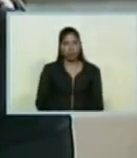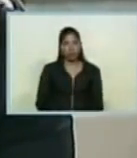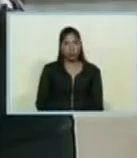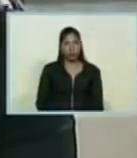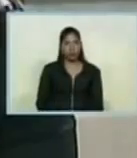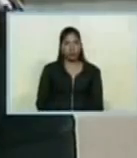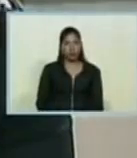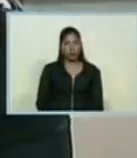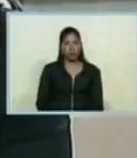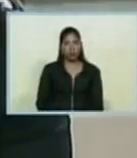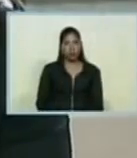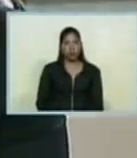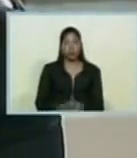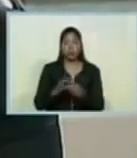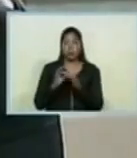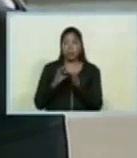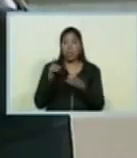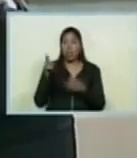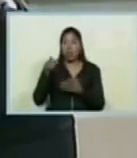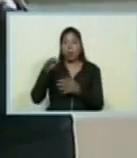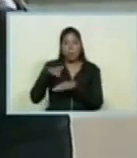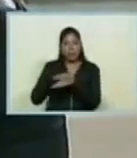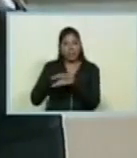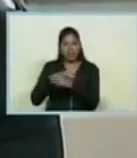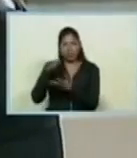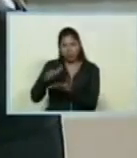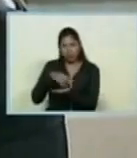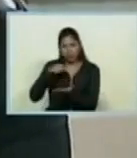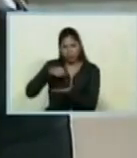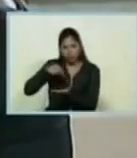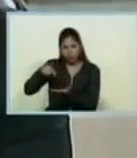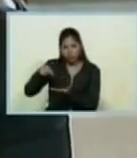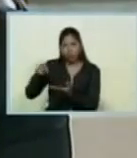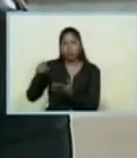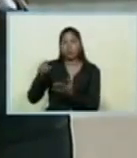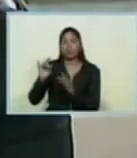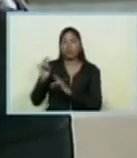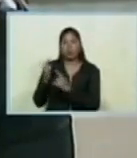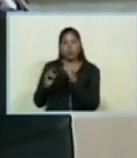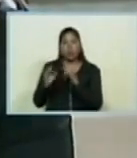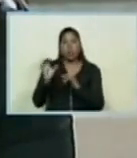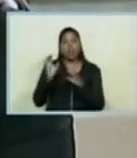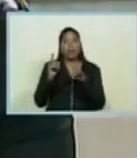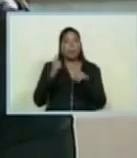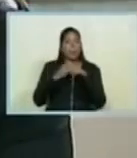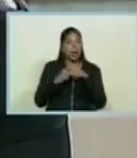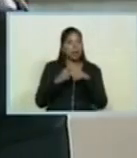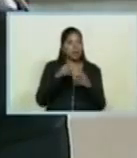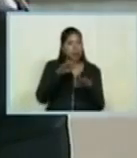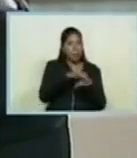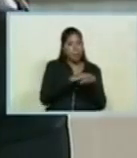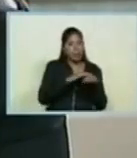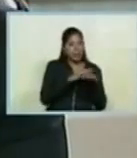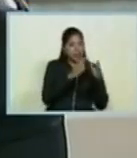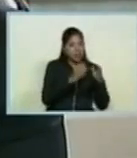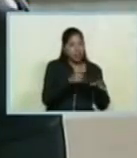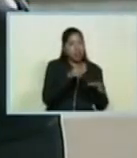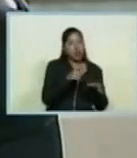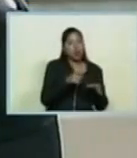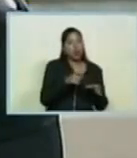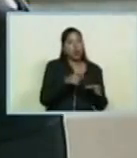Ministerio de Agricultura Productiva y Tierras y el Ministerio de Agricultura Urbana, hemos ya diseñado más de 3.600